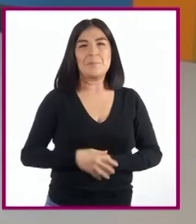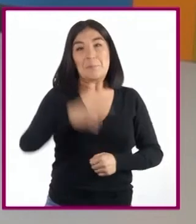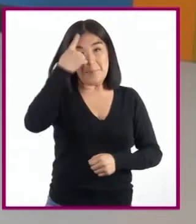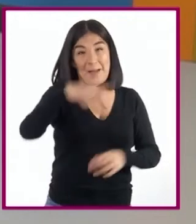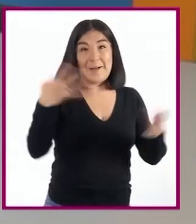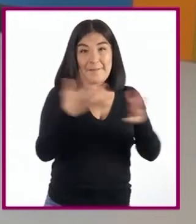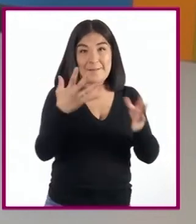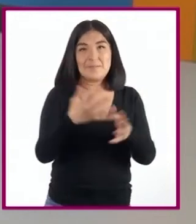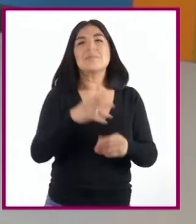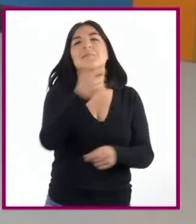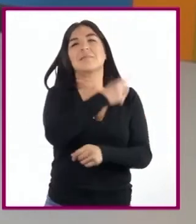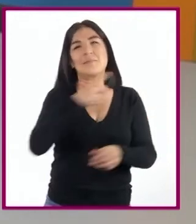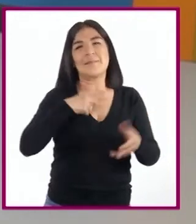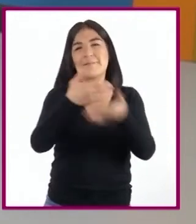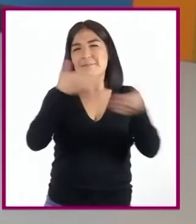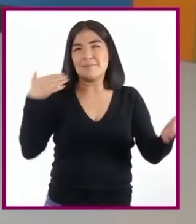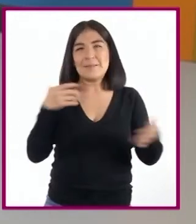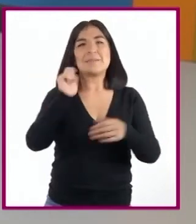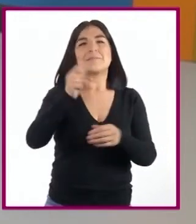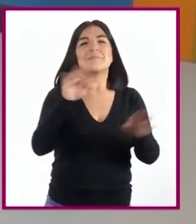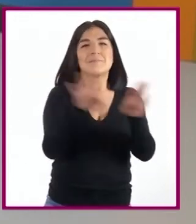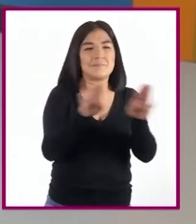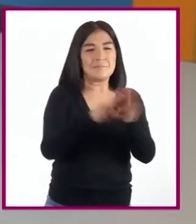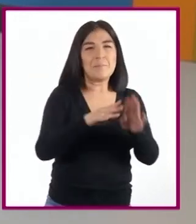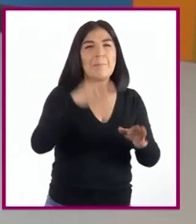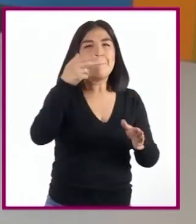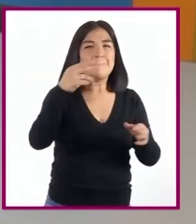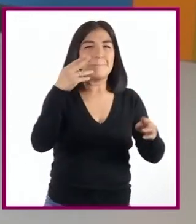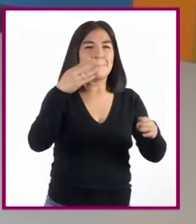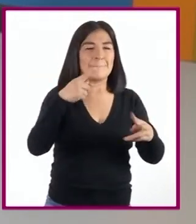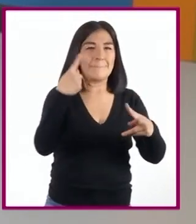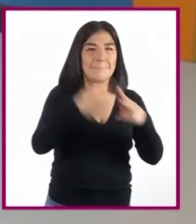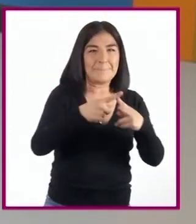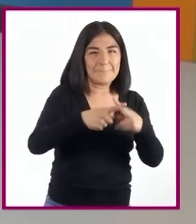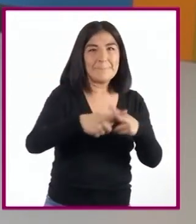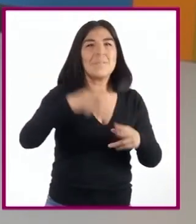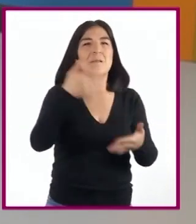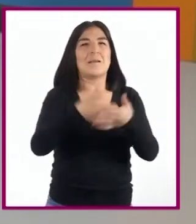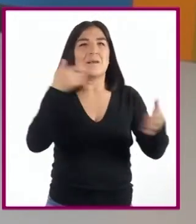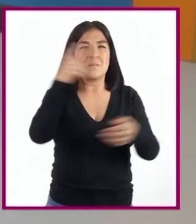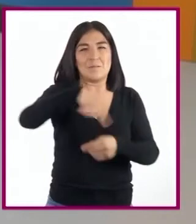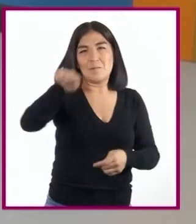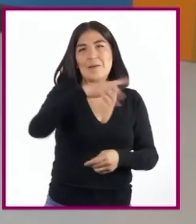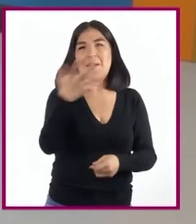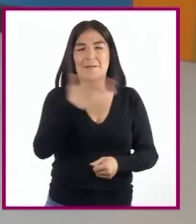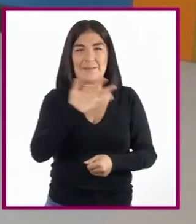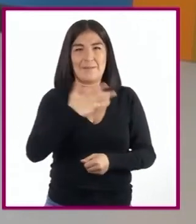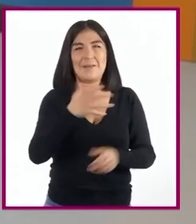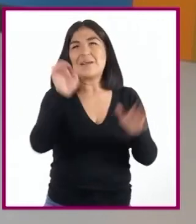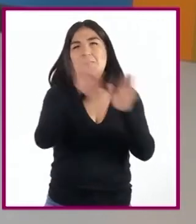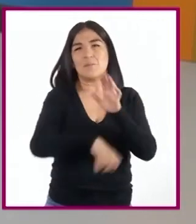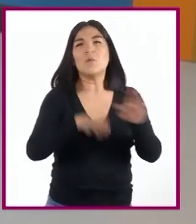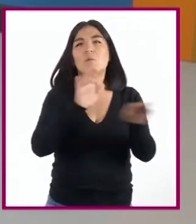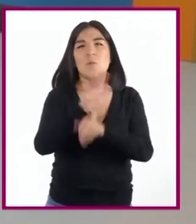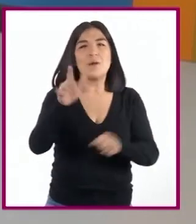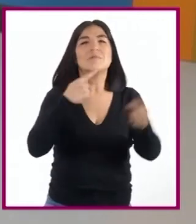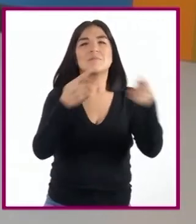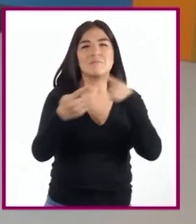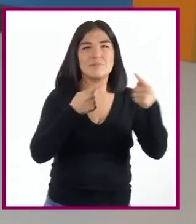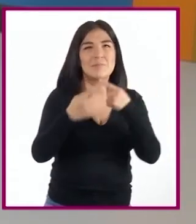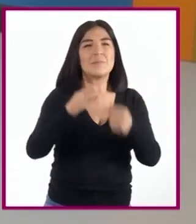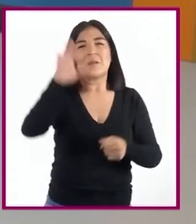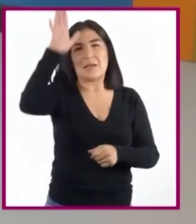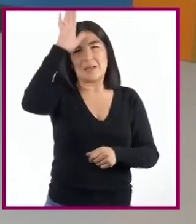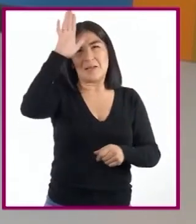resolverlo, debemos trabajar con las herramientas matemáticas de las que disponemos, es decir, con los criterios de congruencia, y